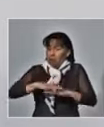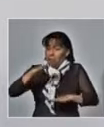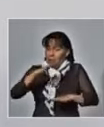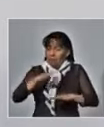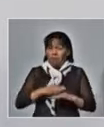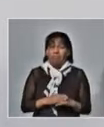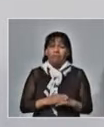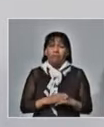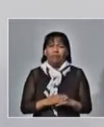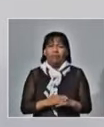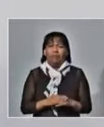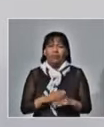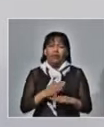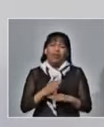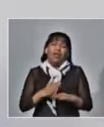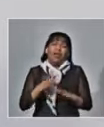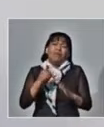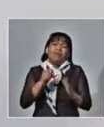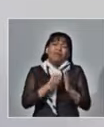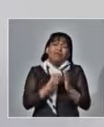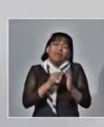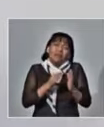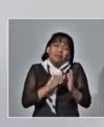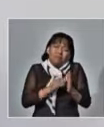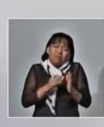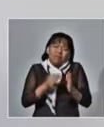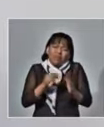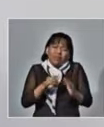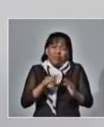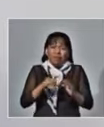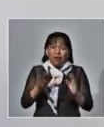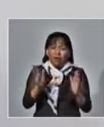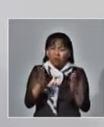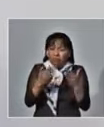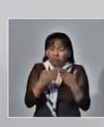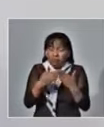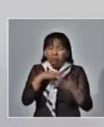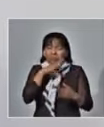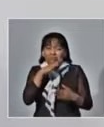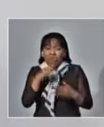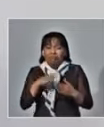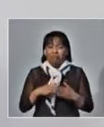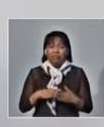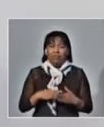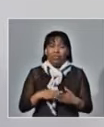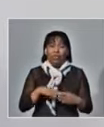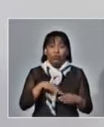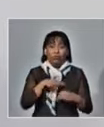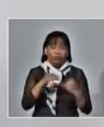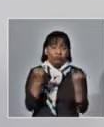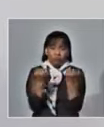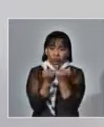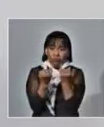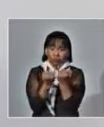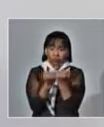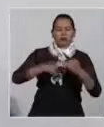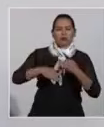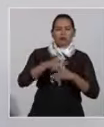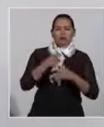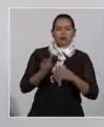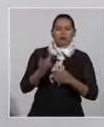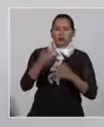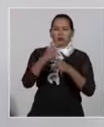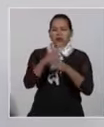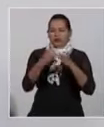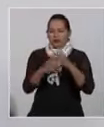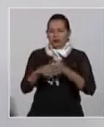Vamos a tener más trámites virtuales para cerrarle la puerta a la corrupción. Y de la misma manera, todos los operativos que se hagan en mi gobierno